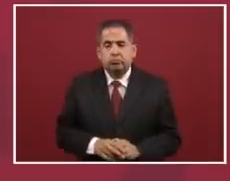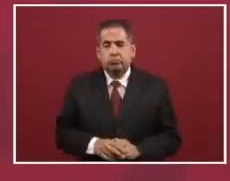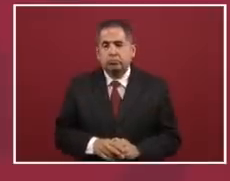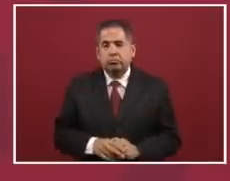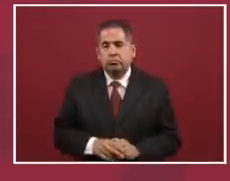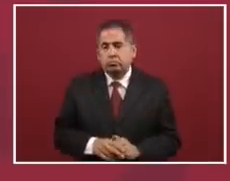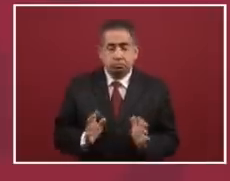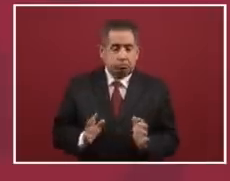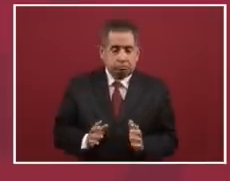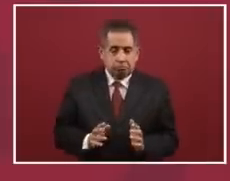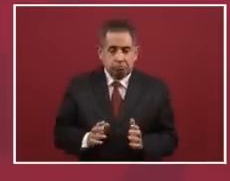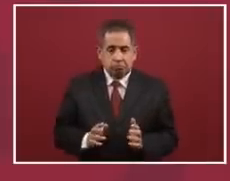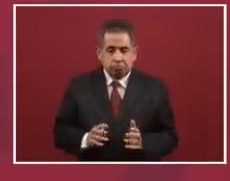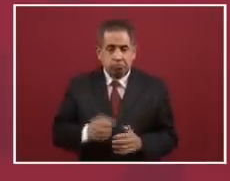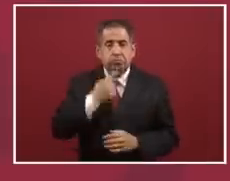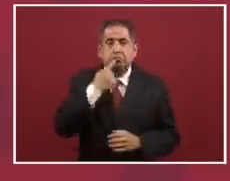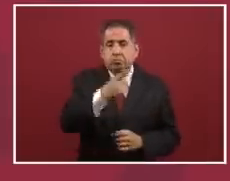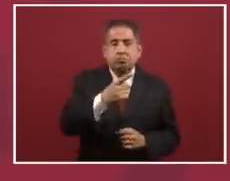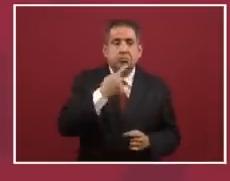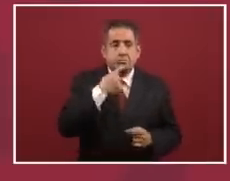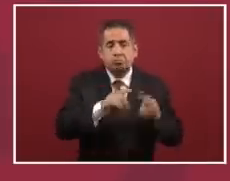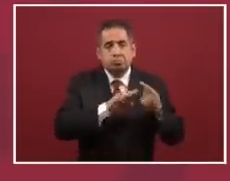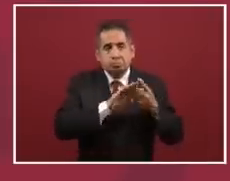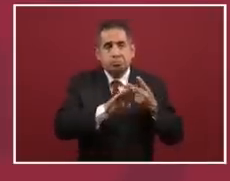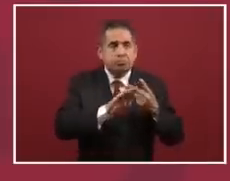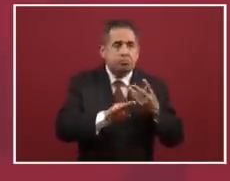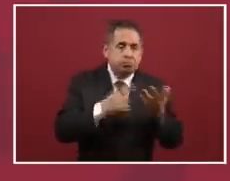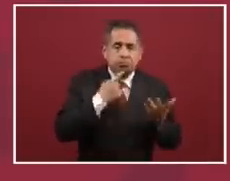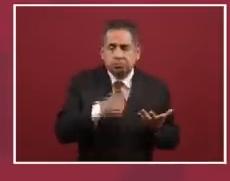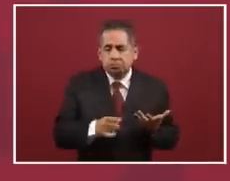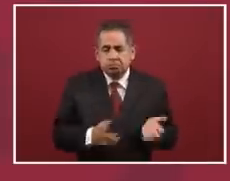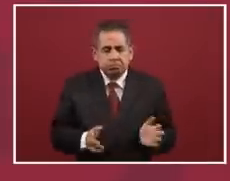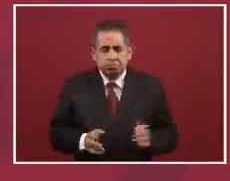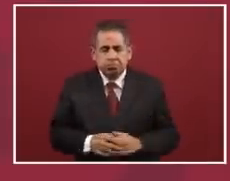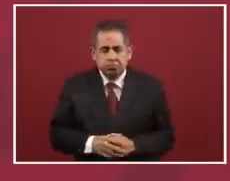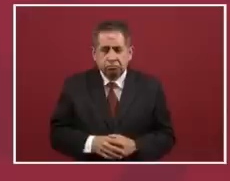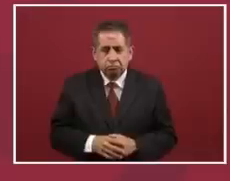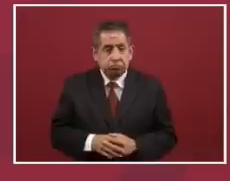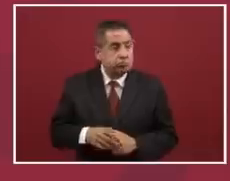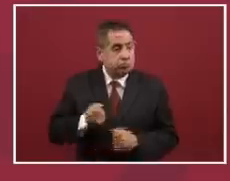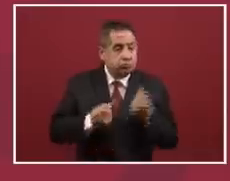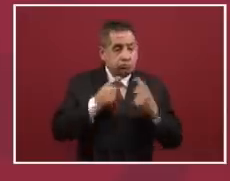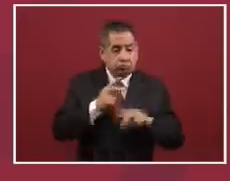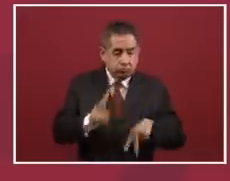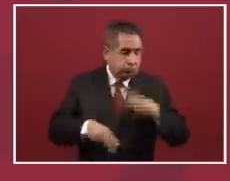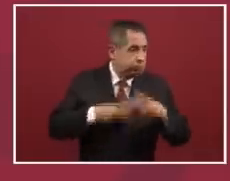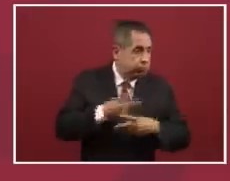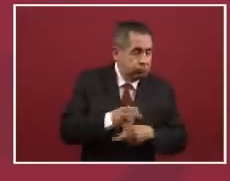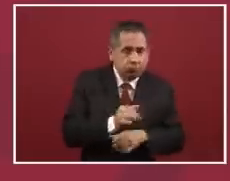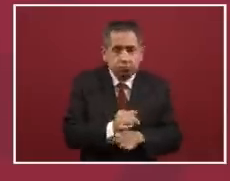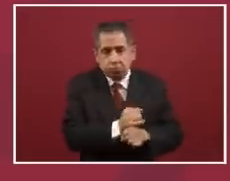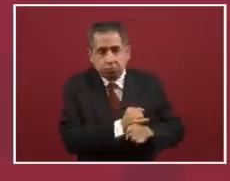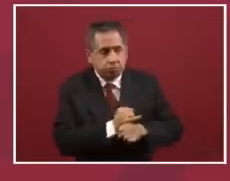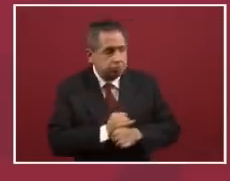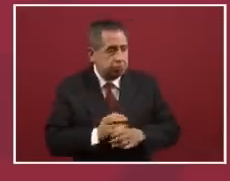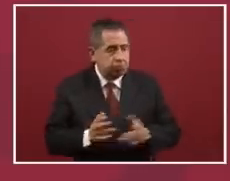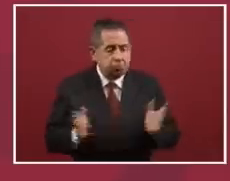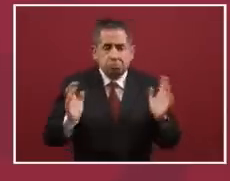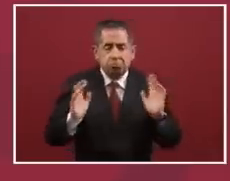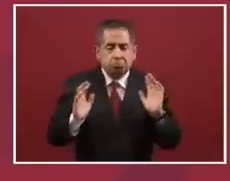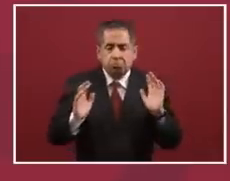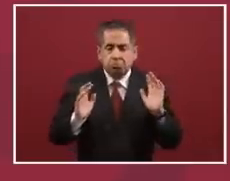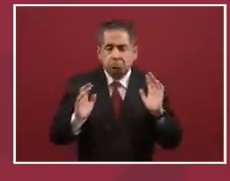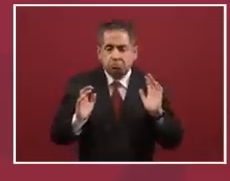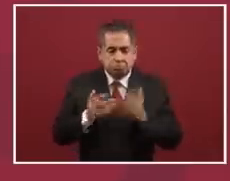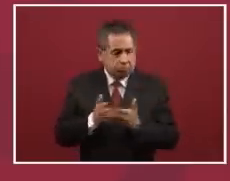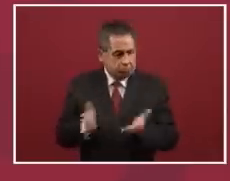están presentando estos amparos y han ido a hacer inspecciones y se les